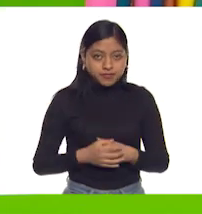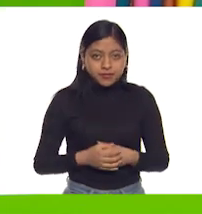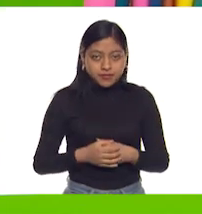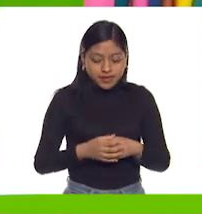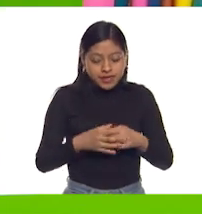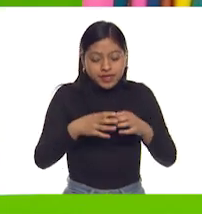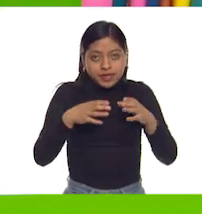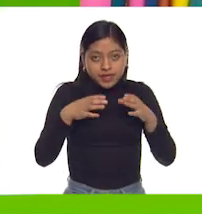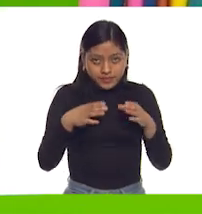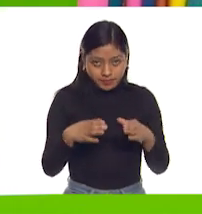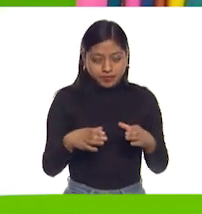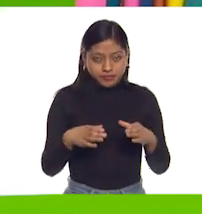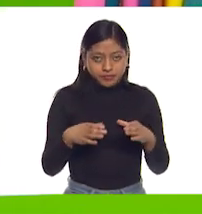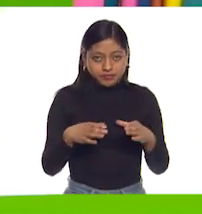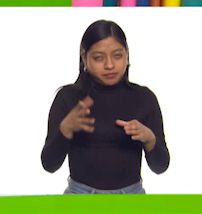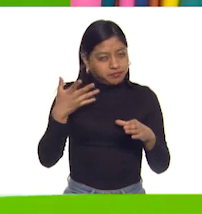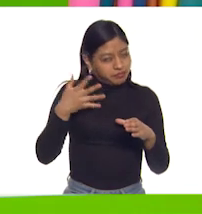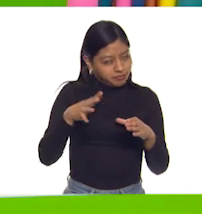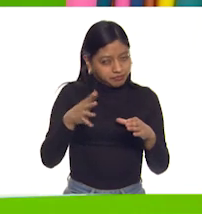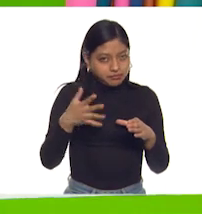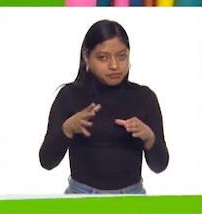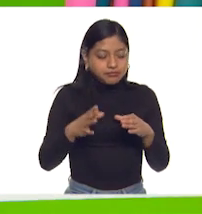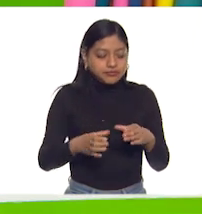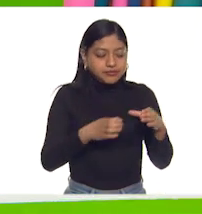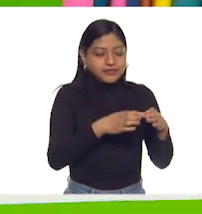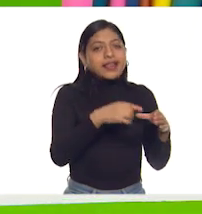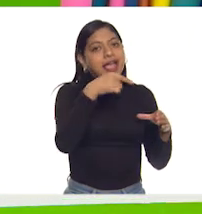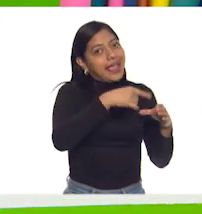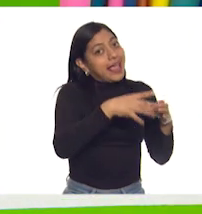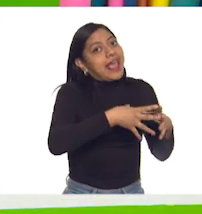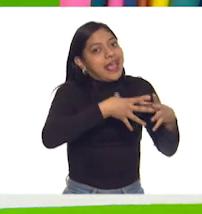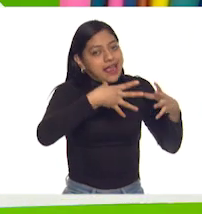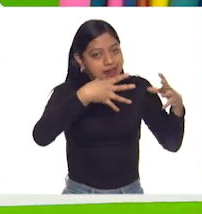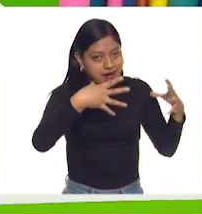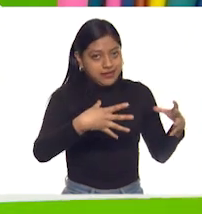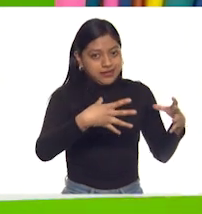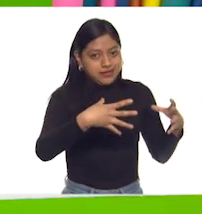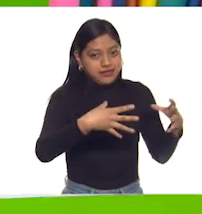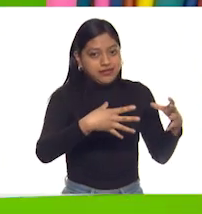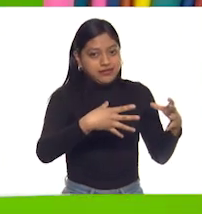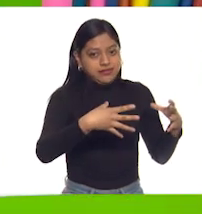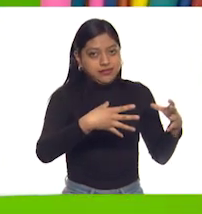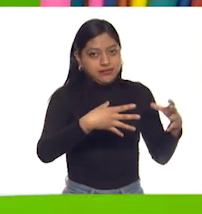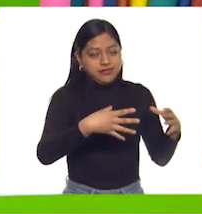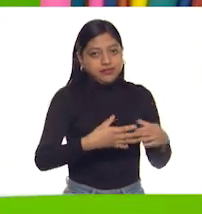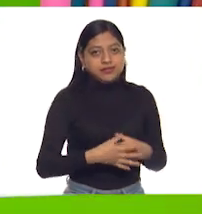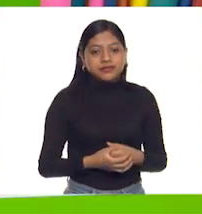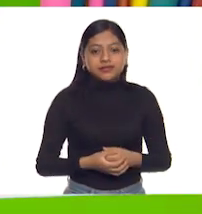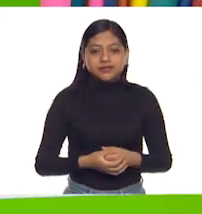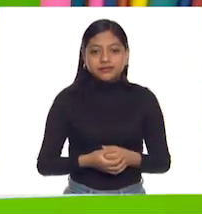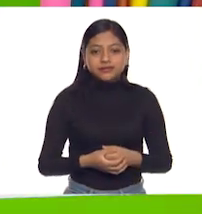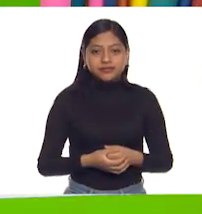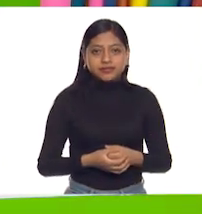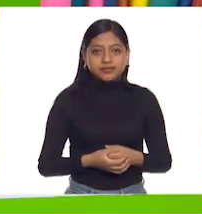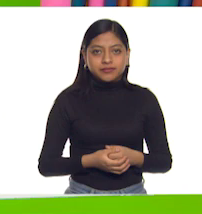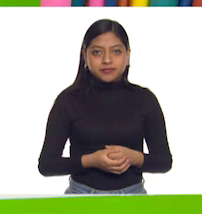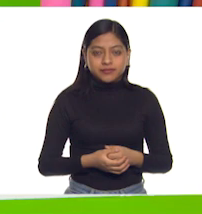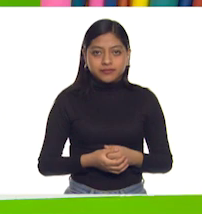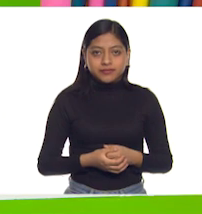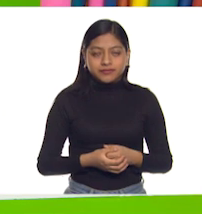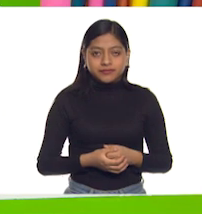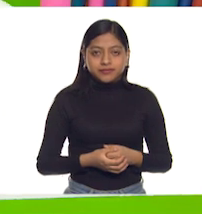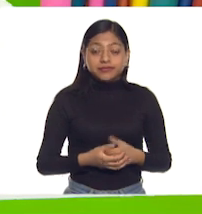uno más grande y otro más y más grande que los otros dos